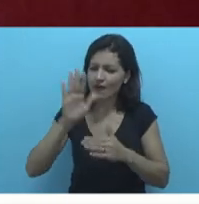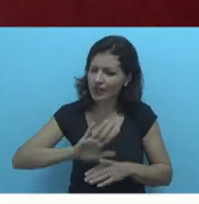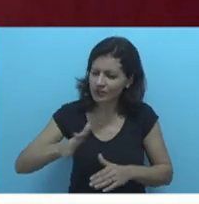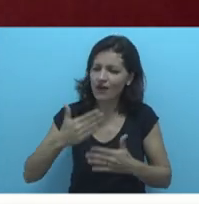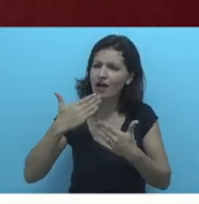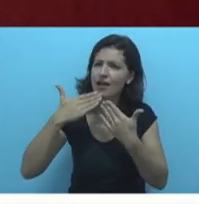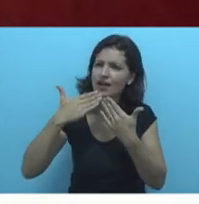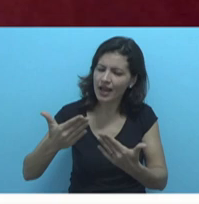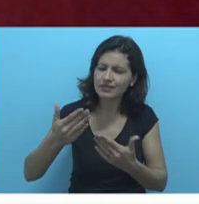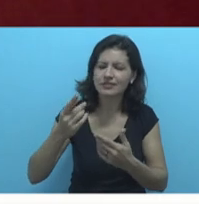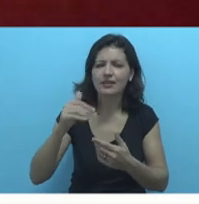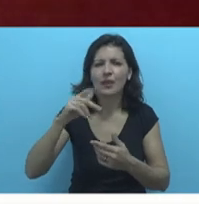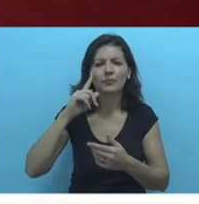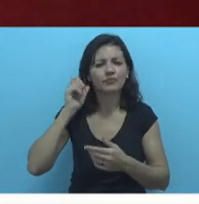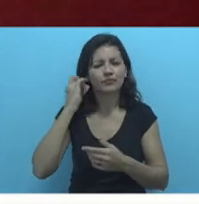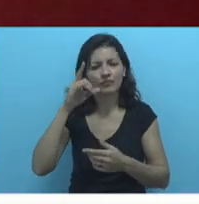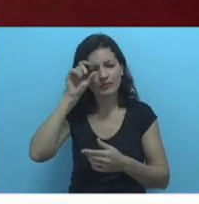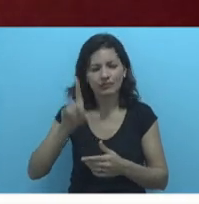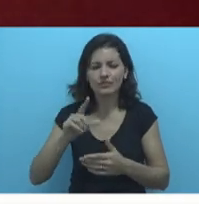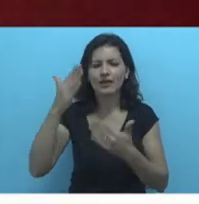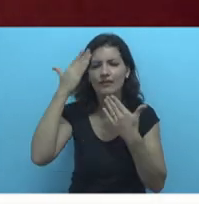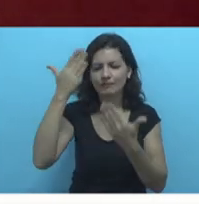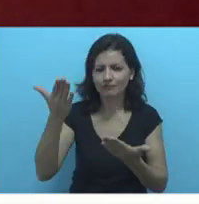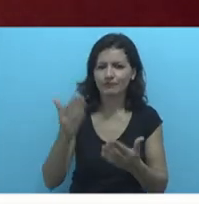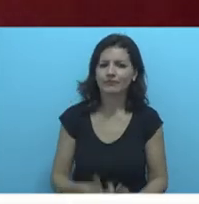Gracias, este es tu legado, así se despide un socialista.